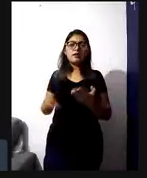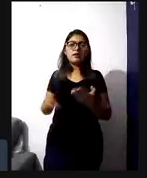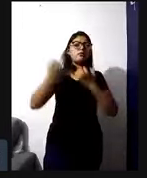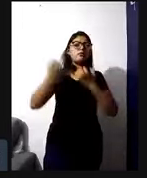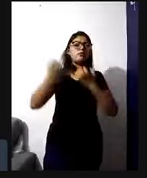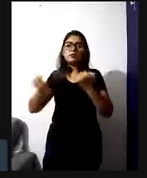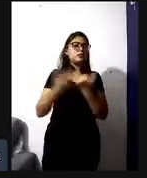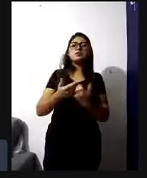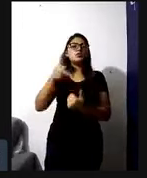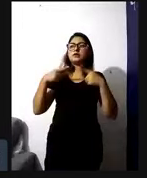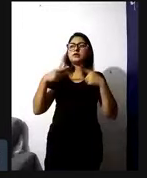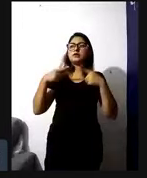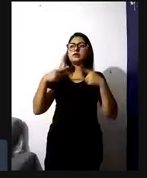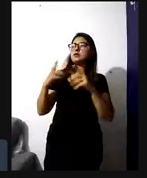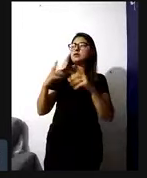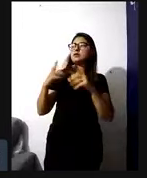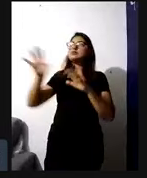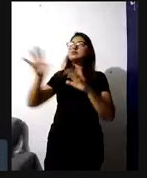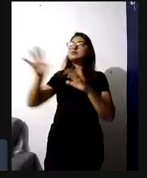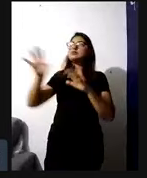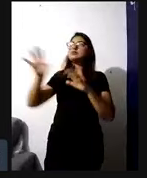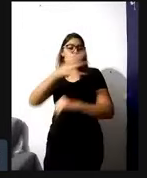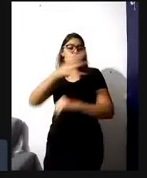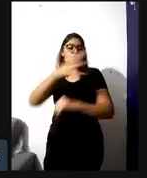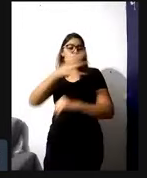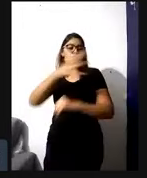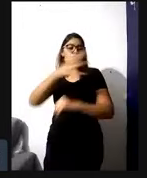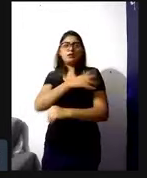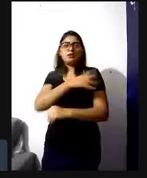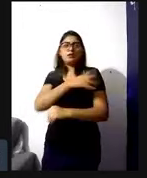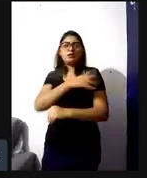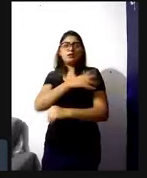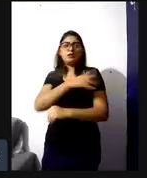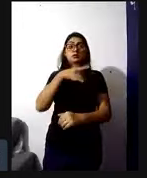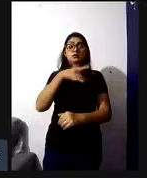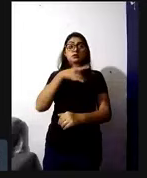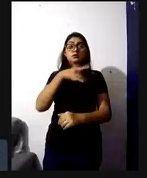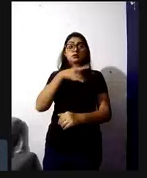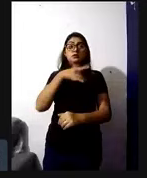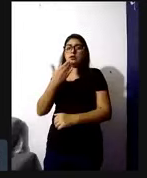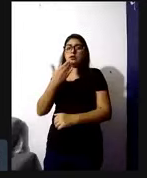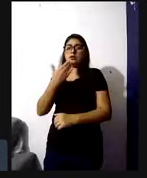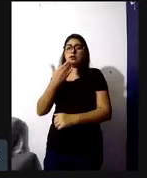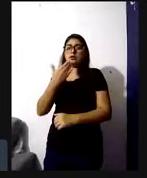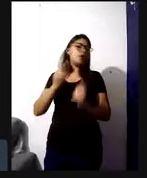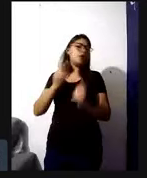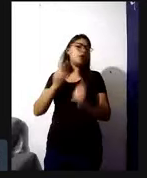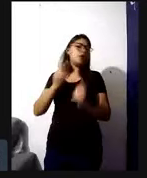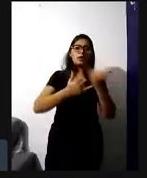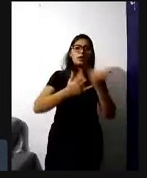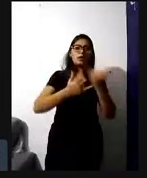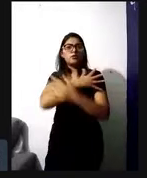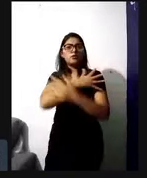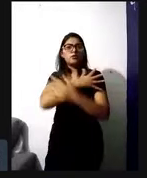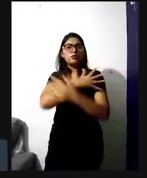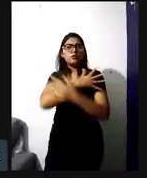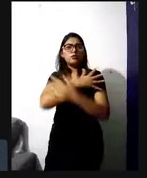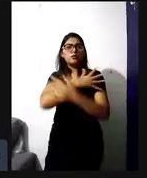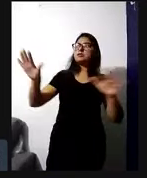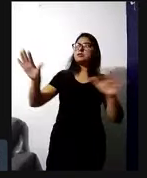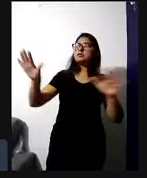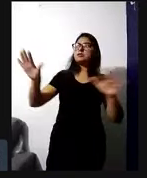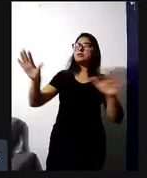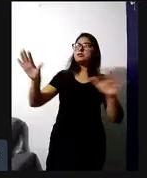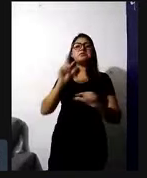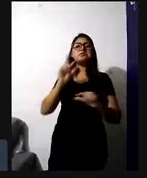es que tolera el contacto, también serían muy importantes. Creo que esas pueden ser las actividades que puedan